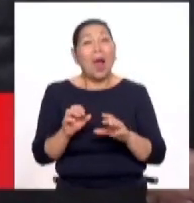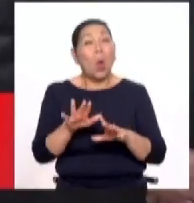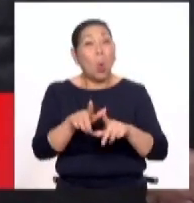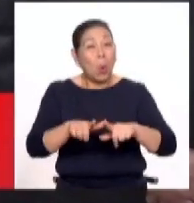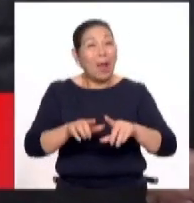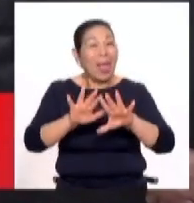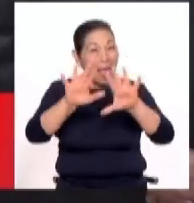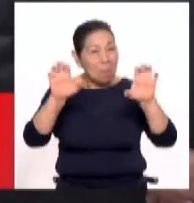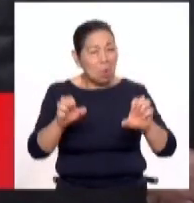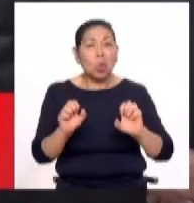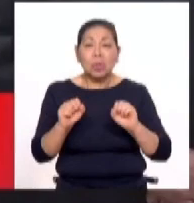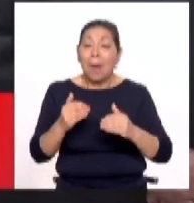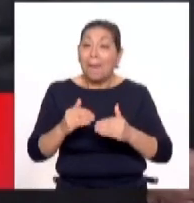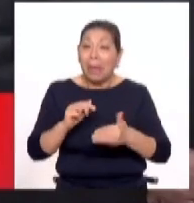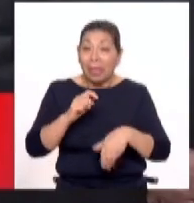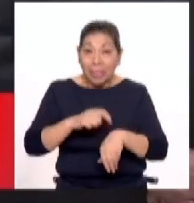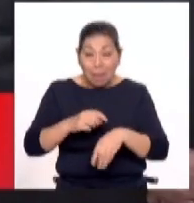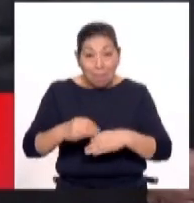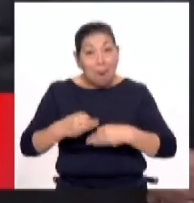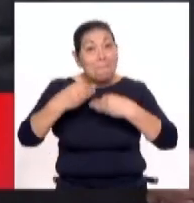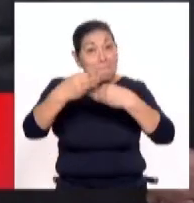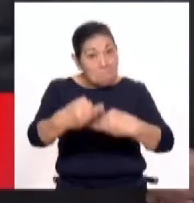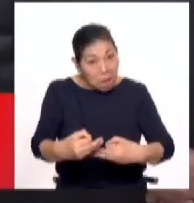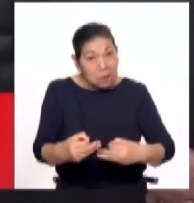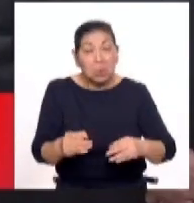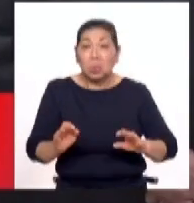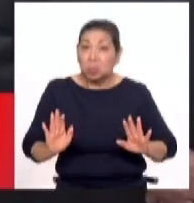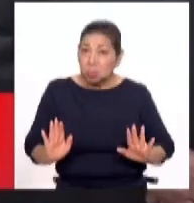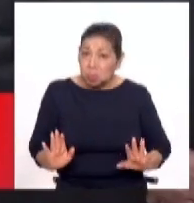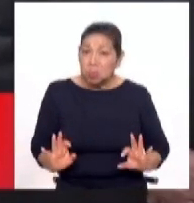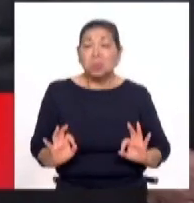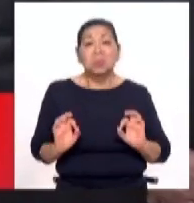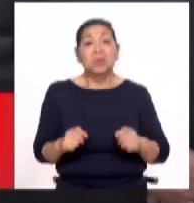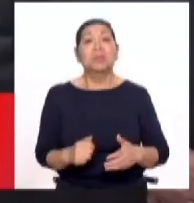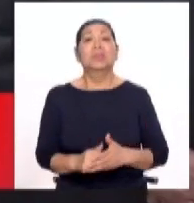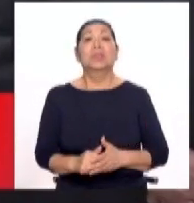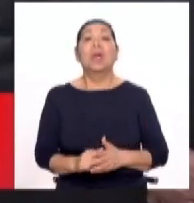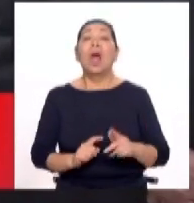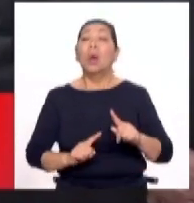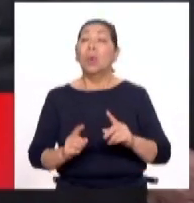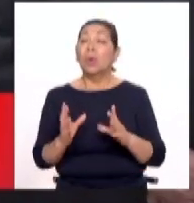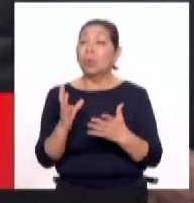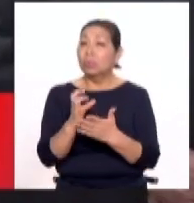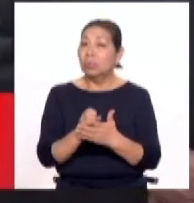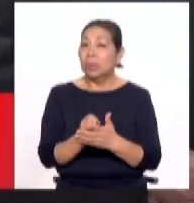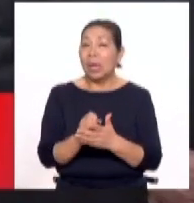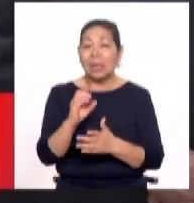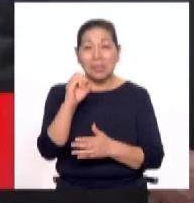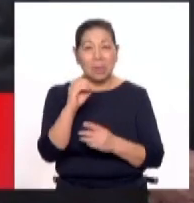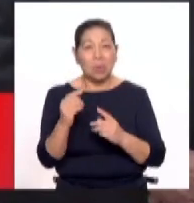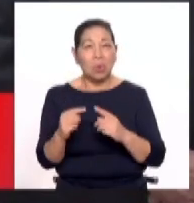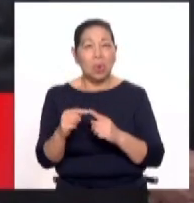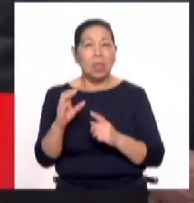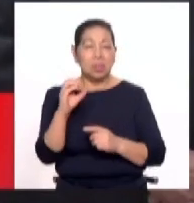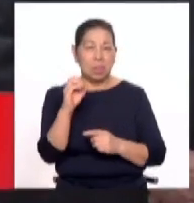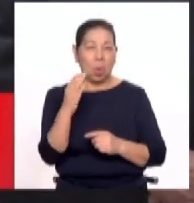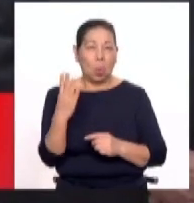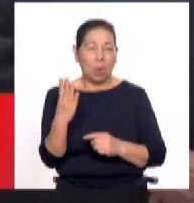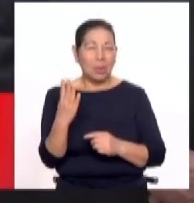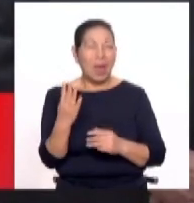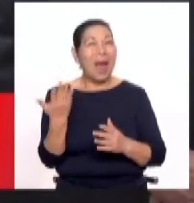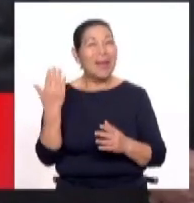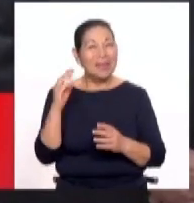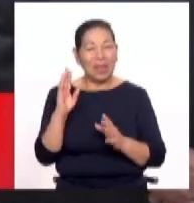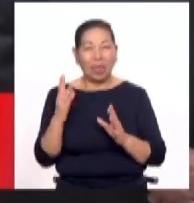funcionando. Va a haber una ampliación, vamos a levantar esta restricción de 00 a 04,